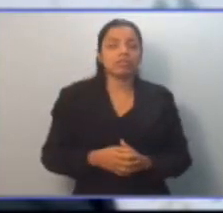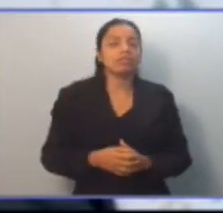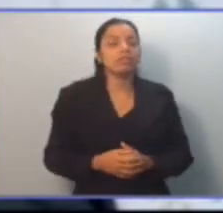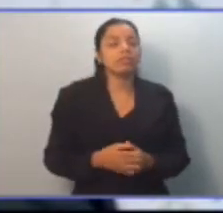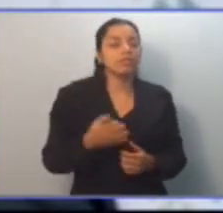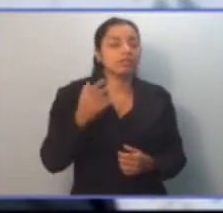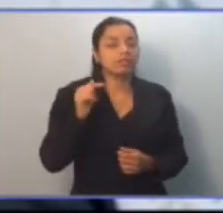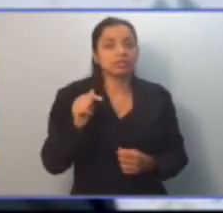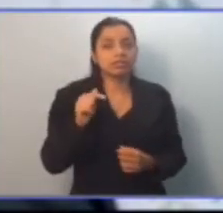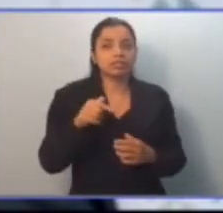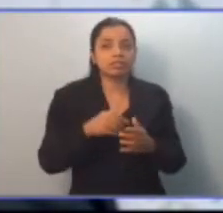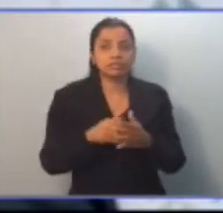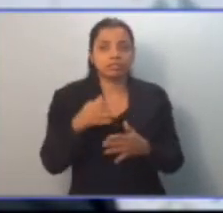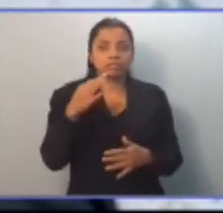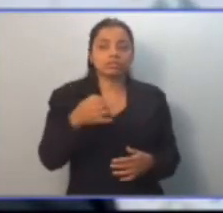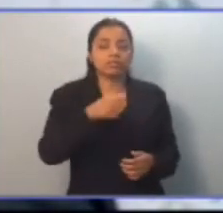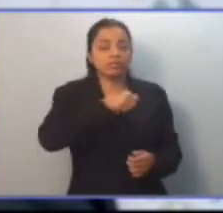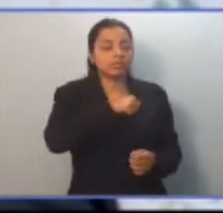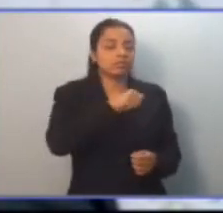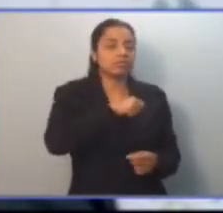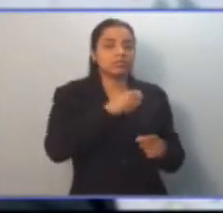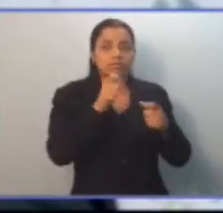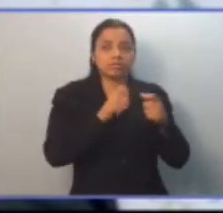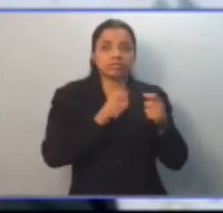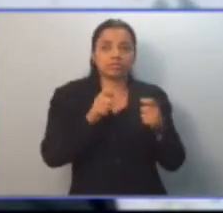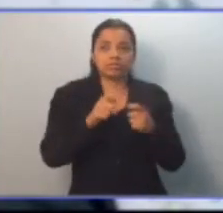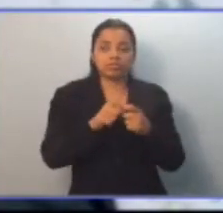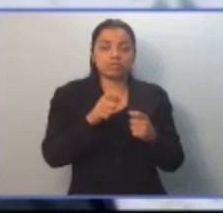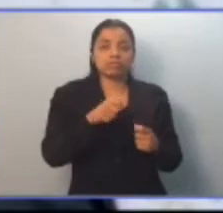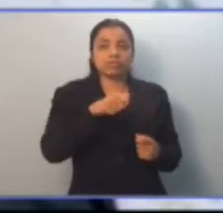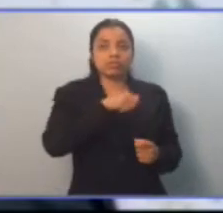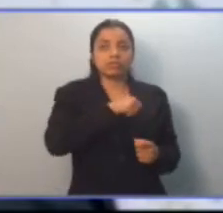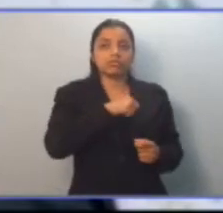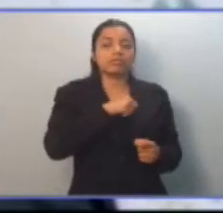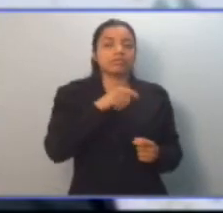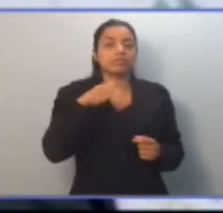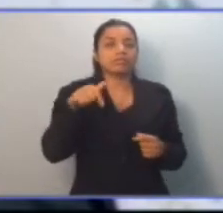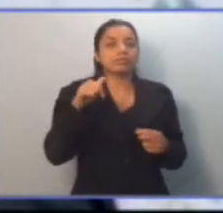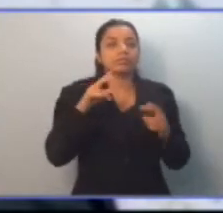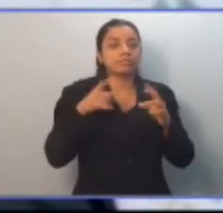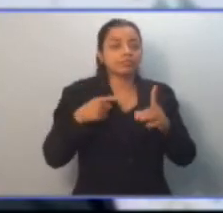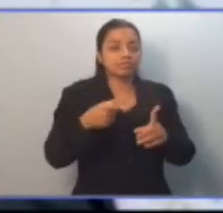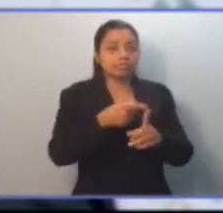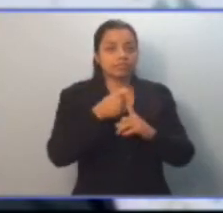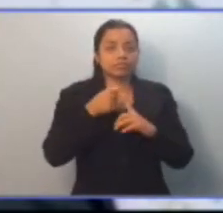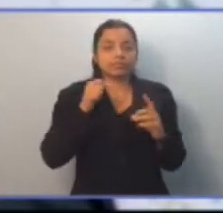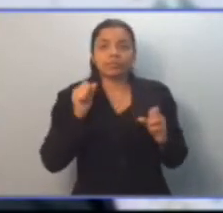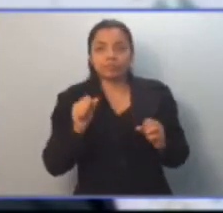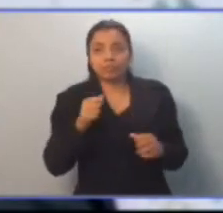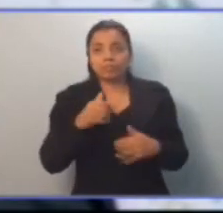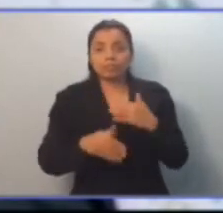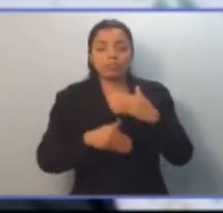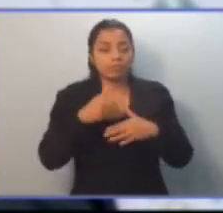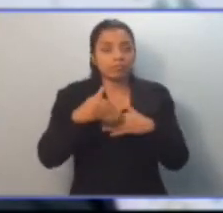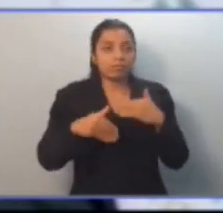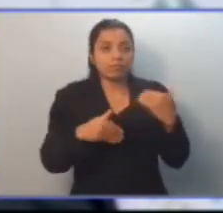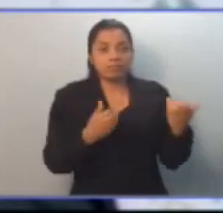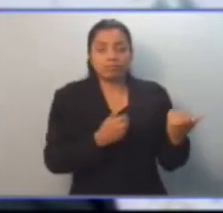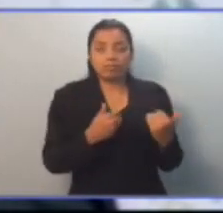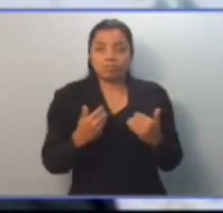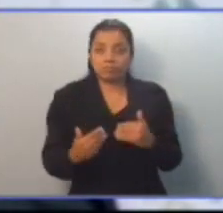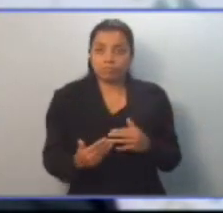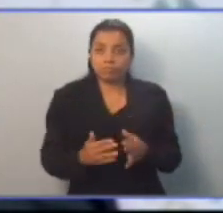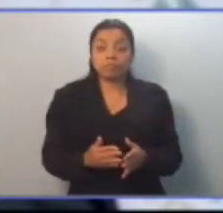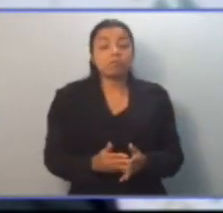en ese cargo, precisamente se le dio seguimiento y el fin de esto era crear el procedimiento